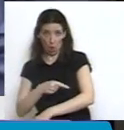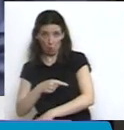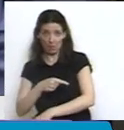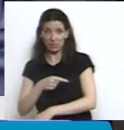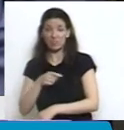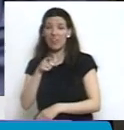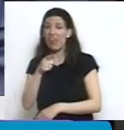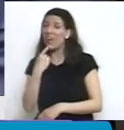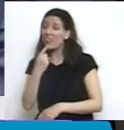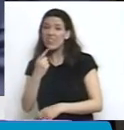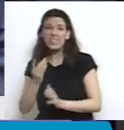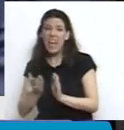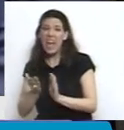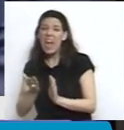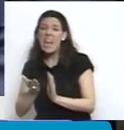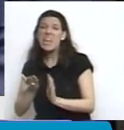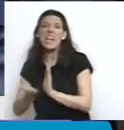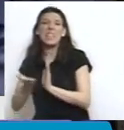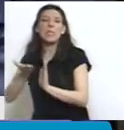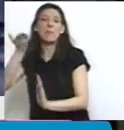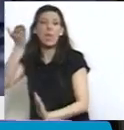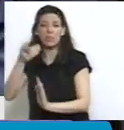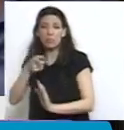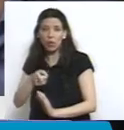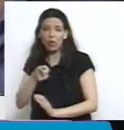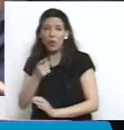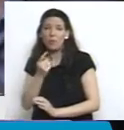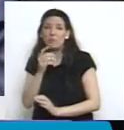crecimiento de este año no superará el 1,5%.